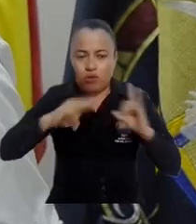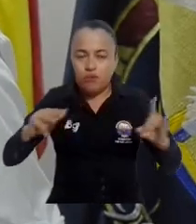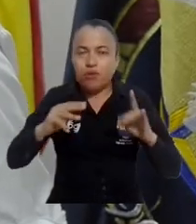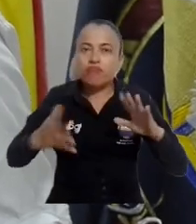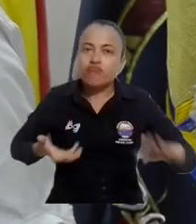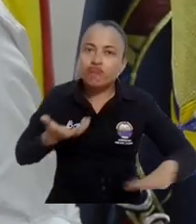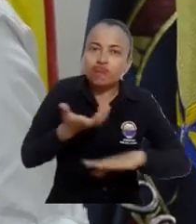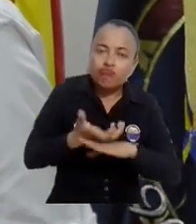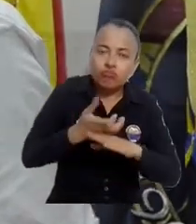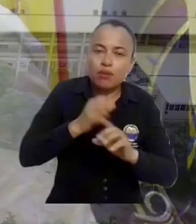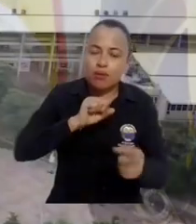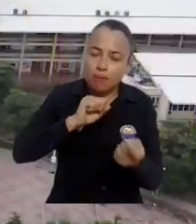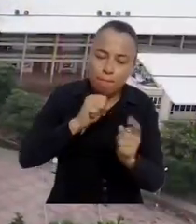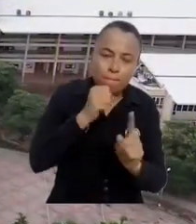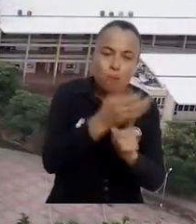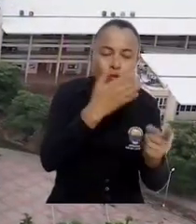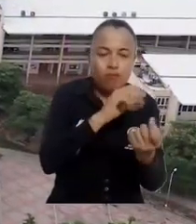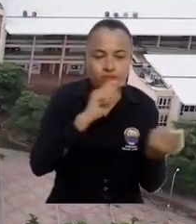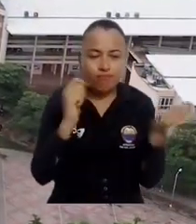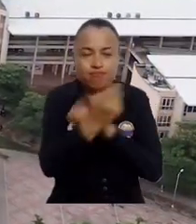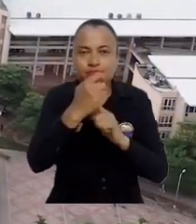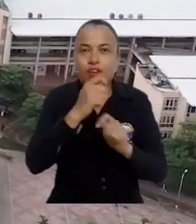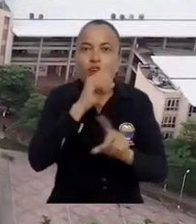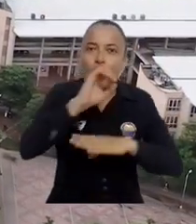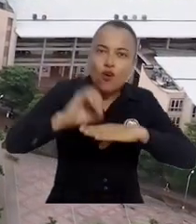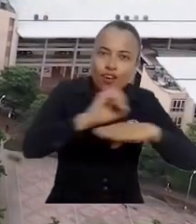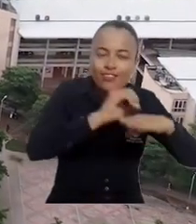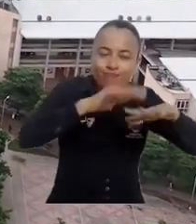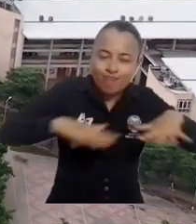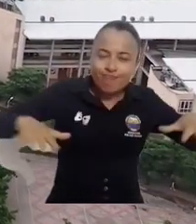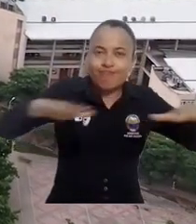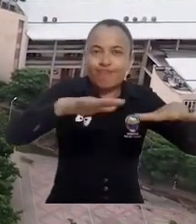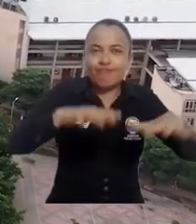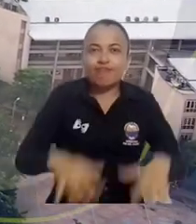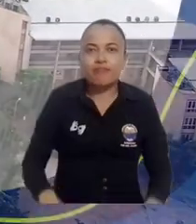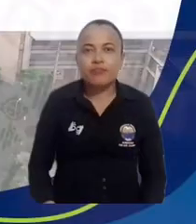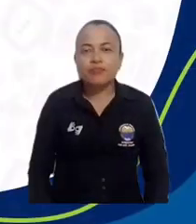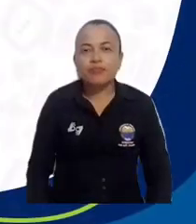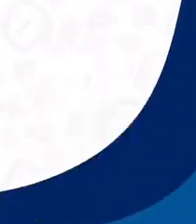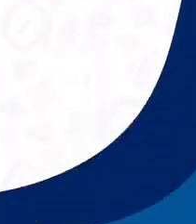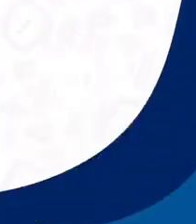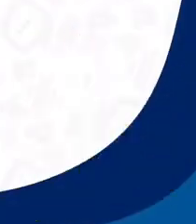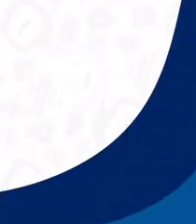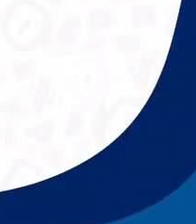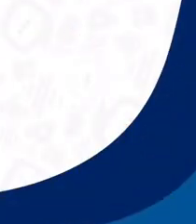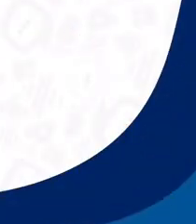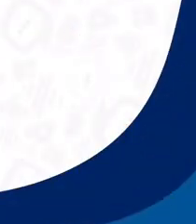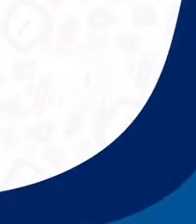Universidad del Magdalena aporta la transformación de las organizaciones y los territorios.